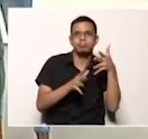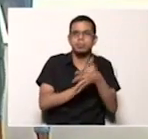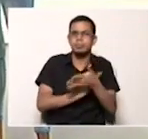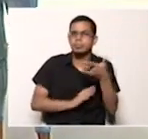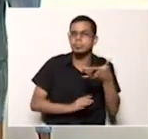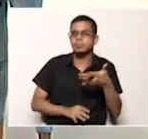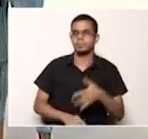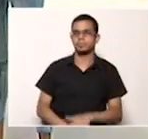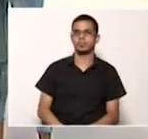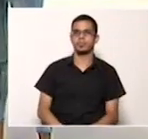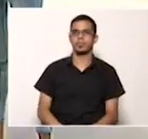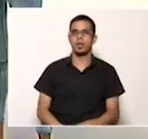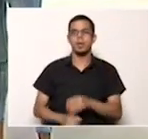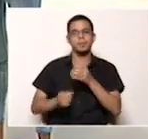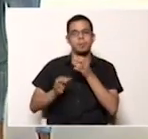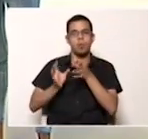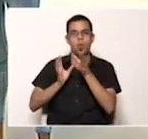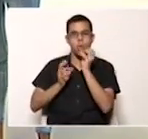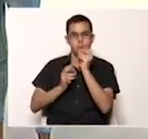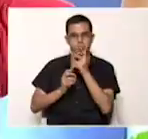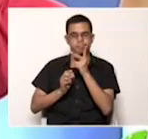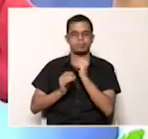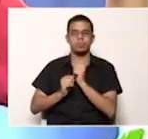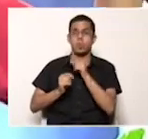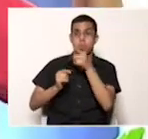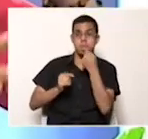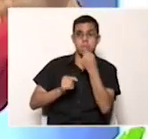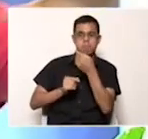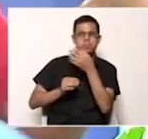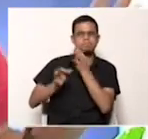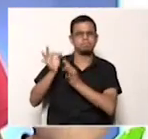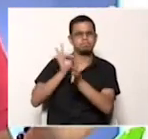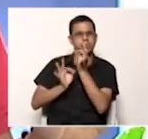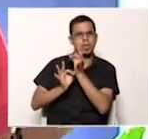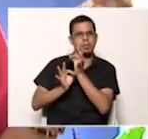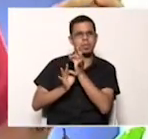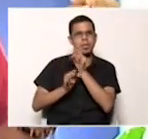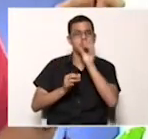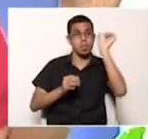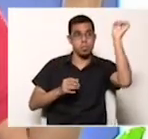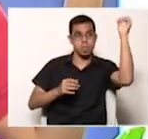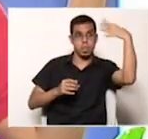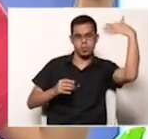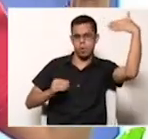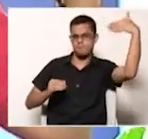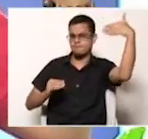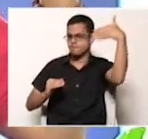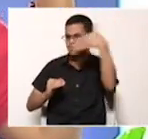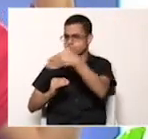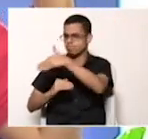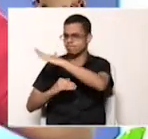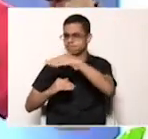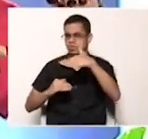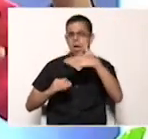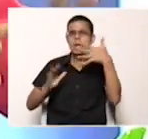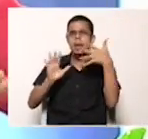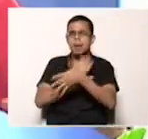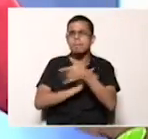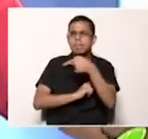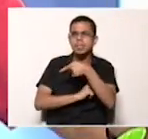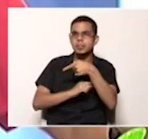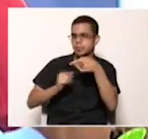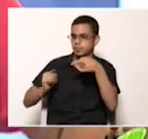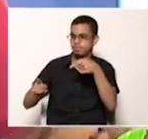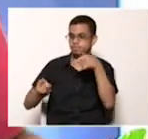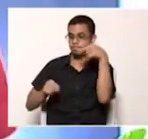mencionabas lo que es el efecto de los rayos solares, cómo inciden sobre los mares. ¿Qué pasa? A mayor calentamiento